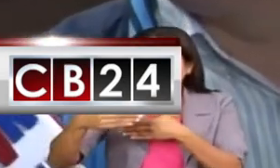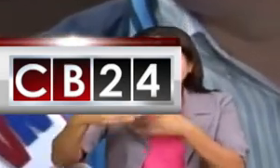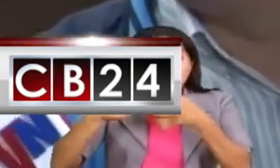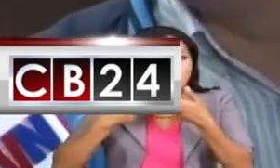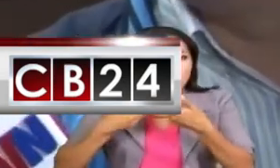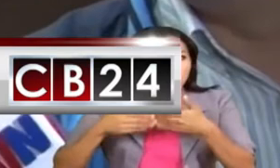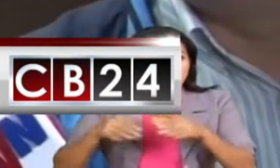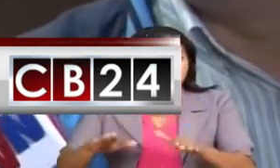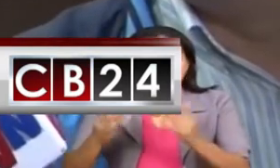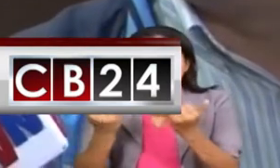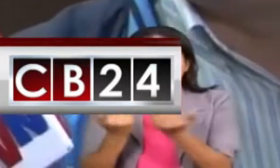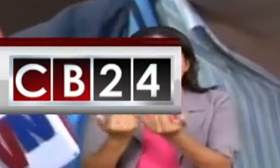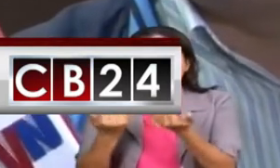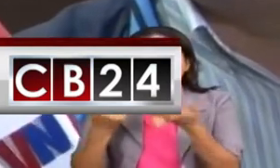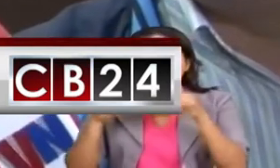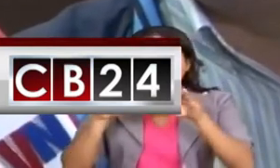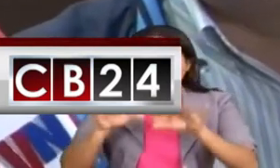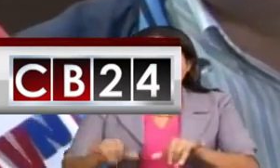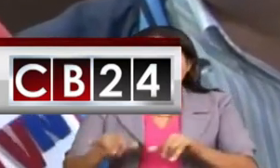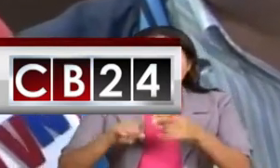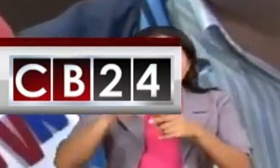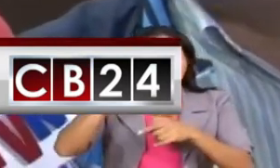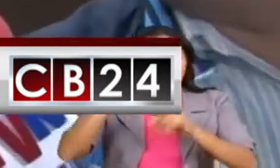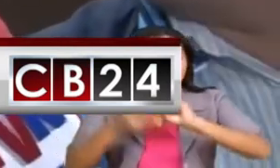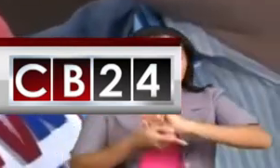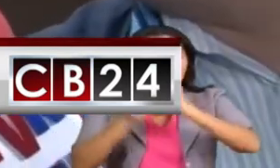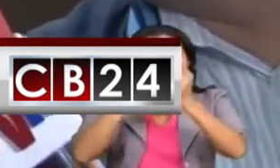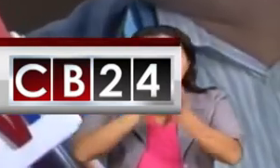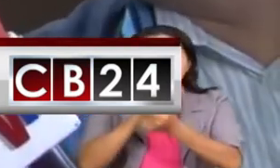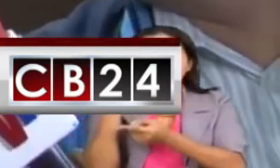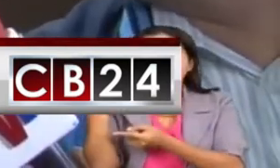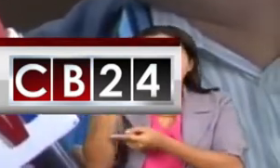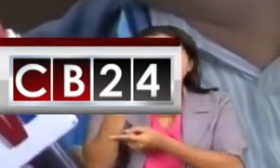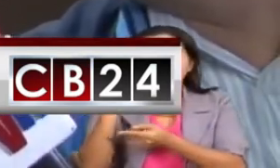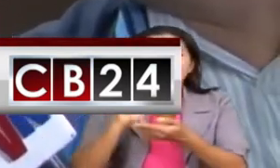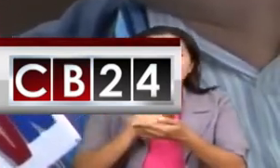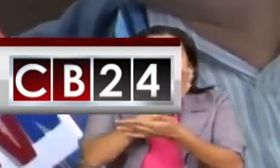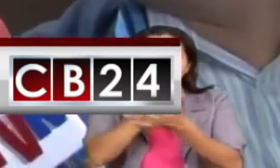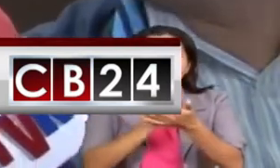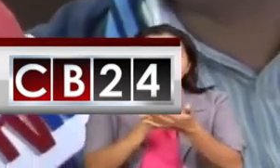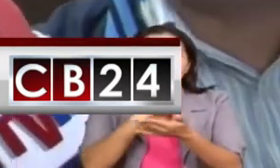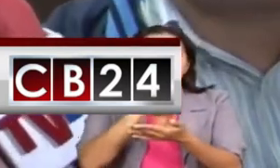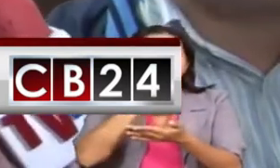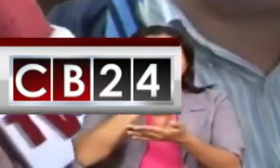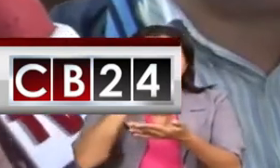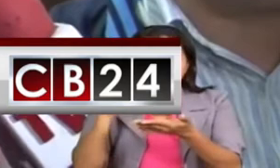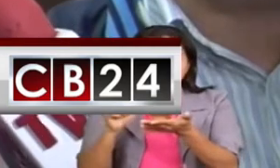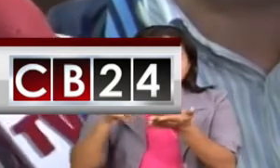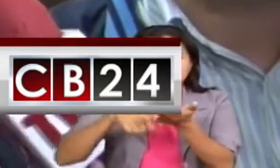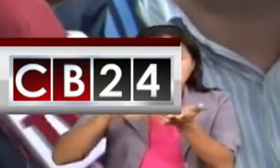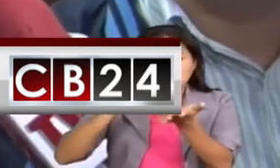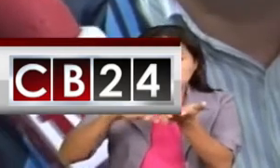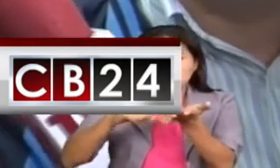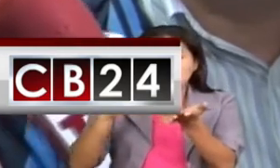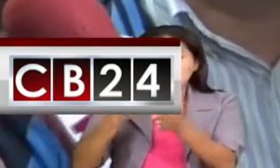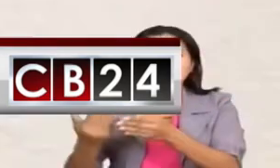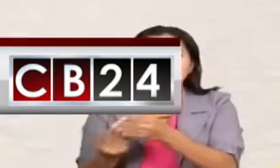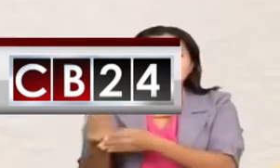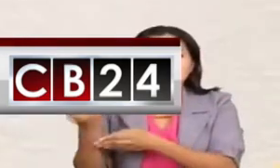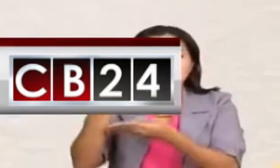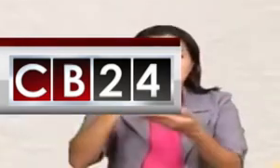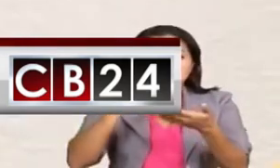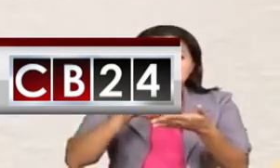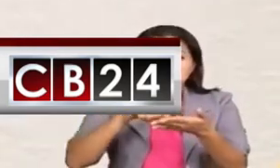procedimiento tal y como está establecido. O sea, no hay ningún cambio. Aquí lo que se habla es de las que ya están vencidas o las que están por vencerse antes del 30 de abril del 2019.